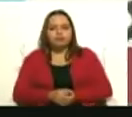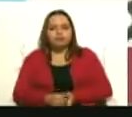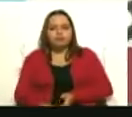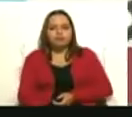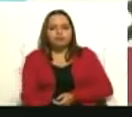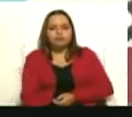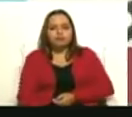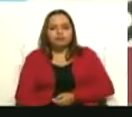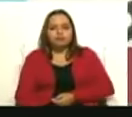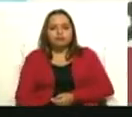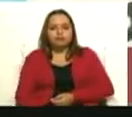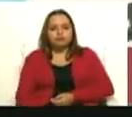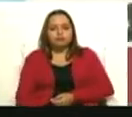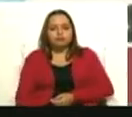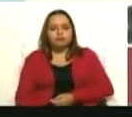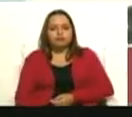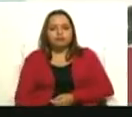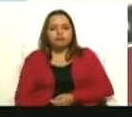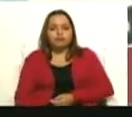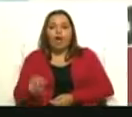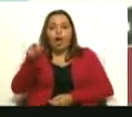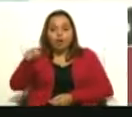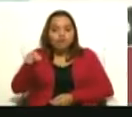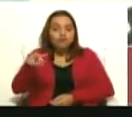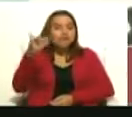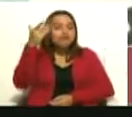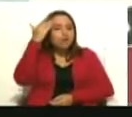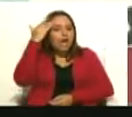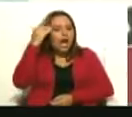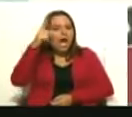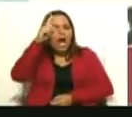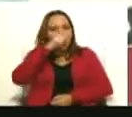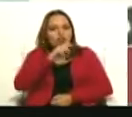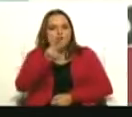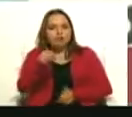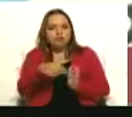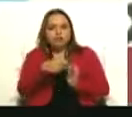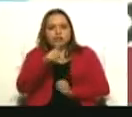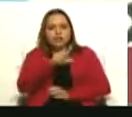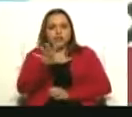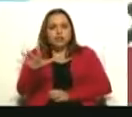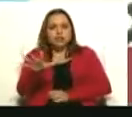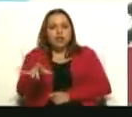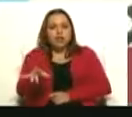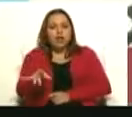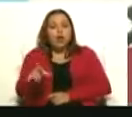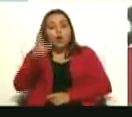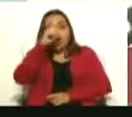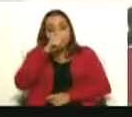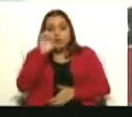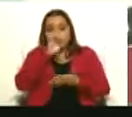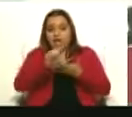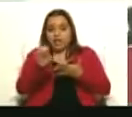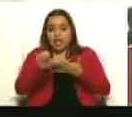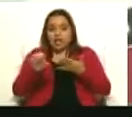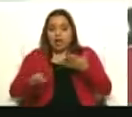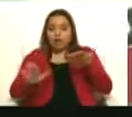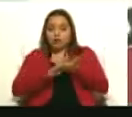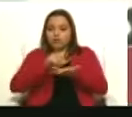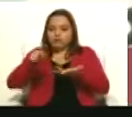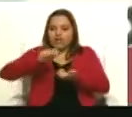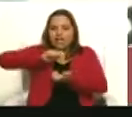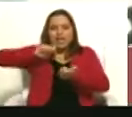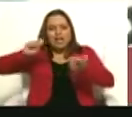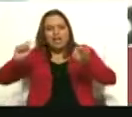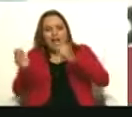Y ahí ustedes se dan cuenta que el año 2015 fue un año estratégico en este giro